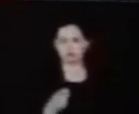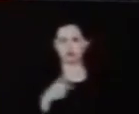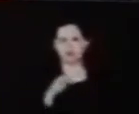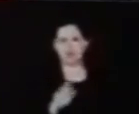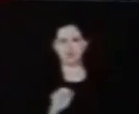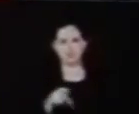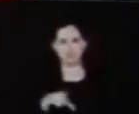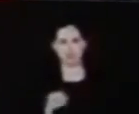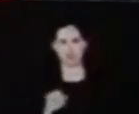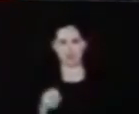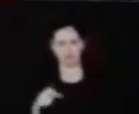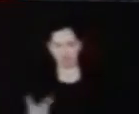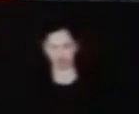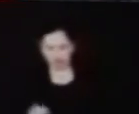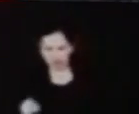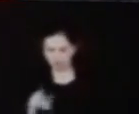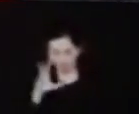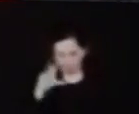fracking ni